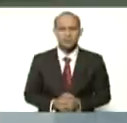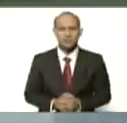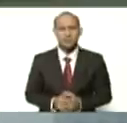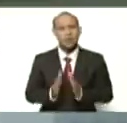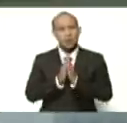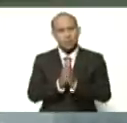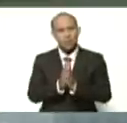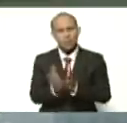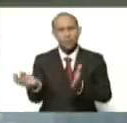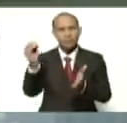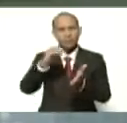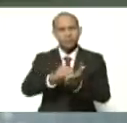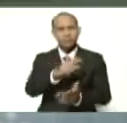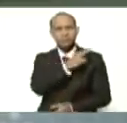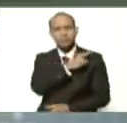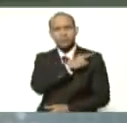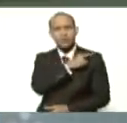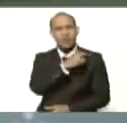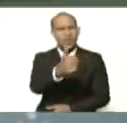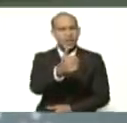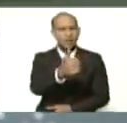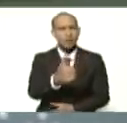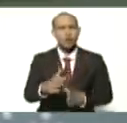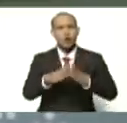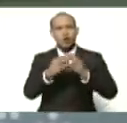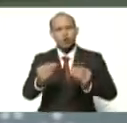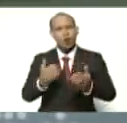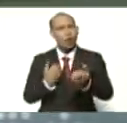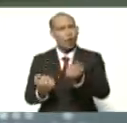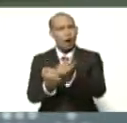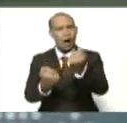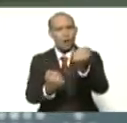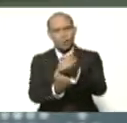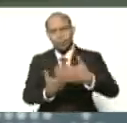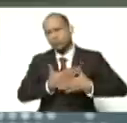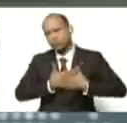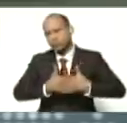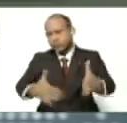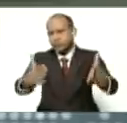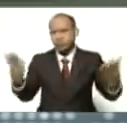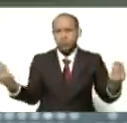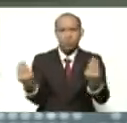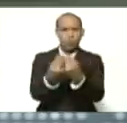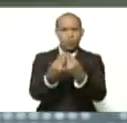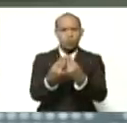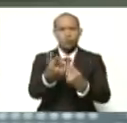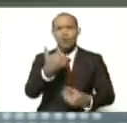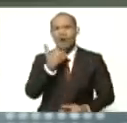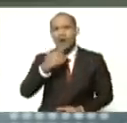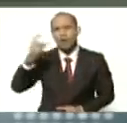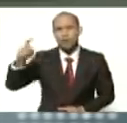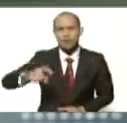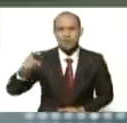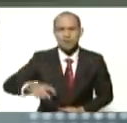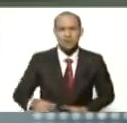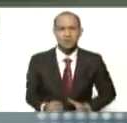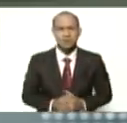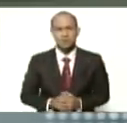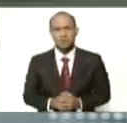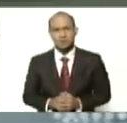ratificarle director todo el apoyo acompañamiento para lo que usted necesita